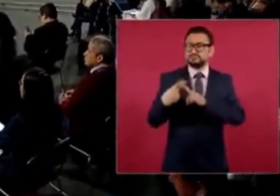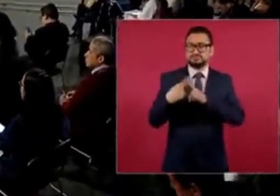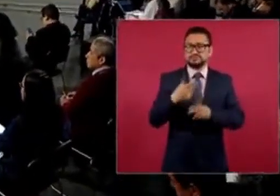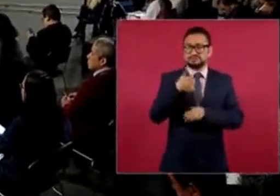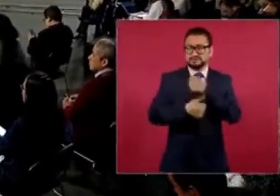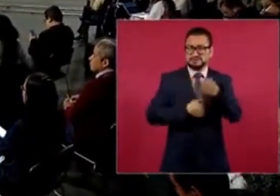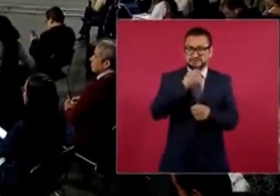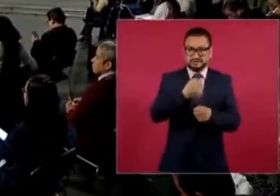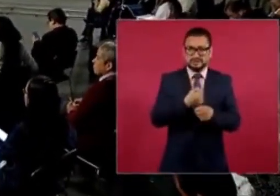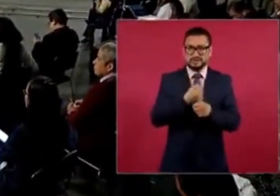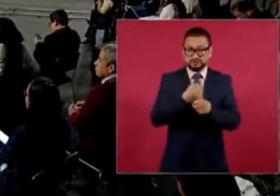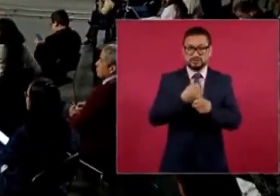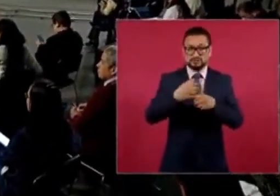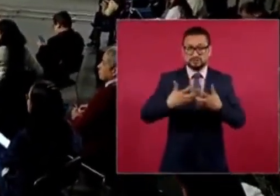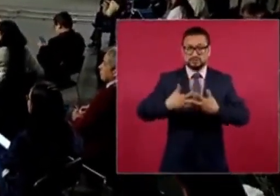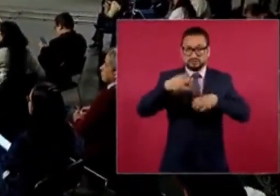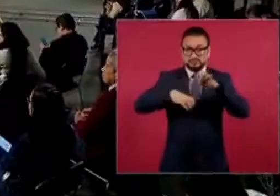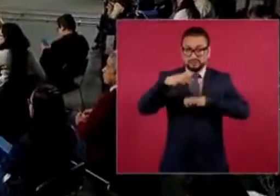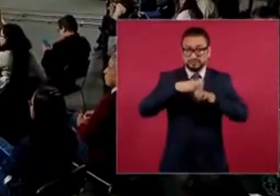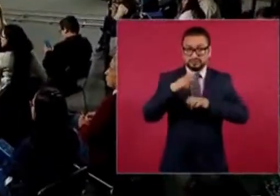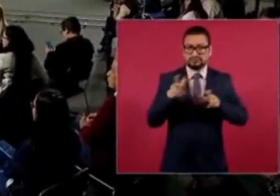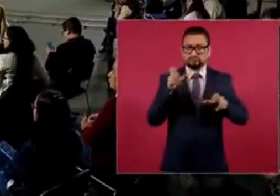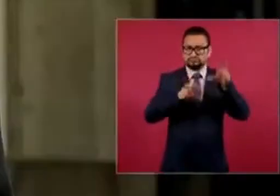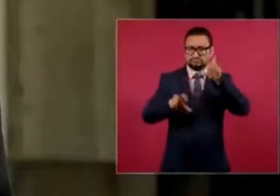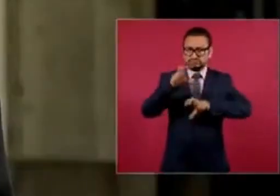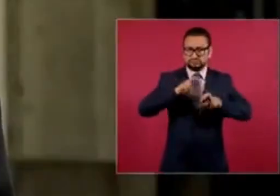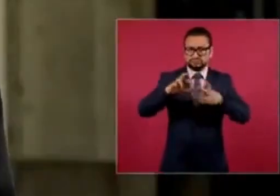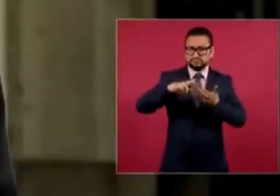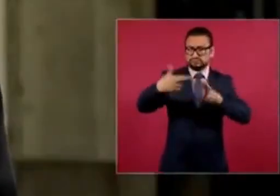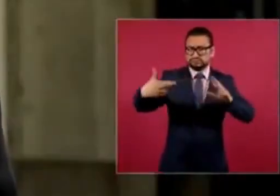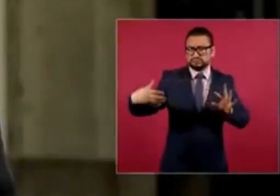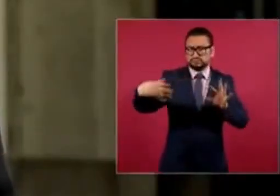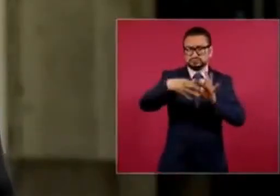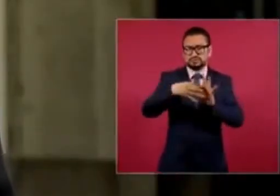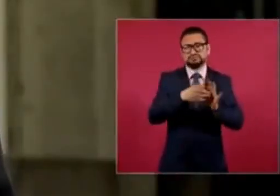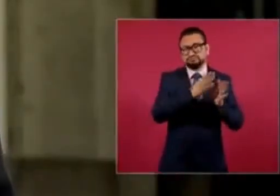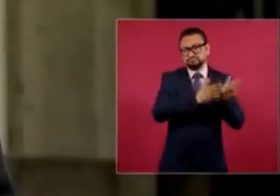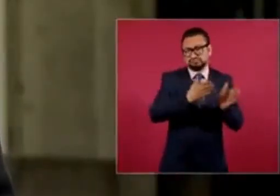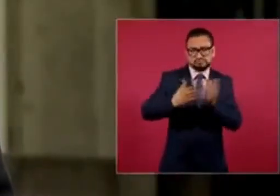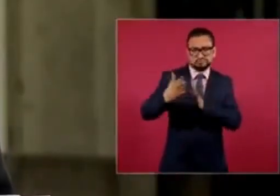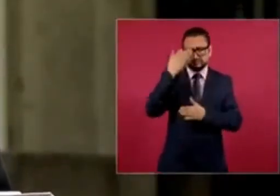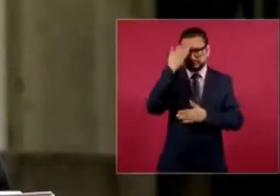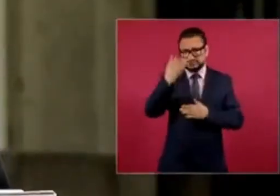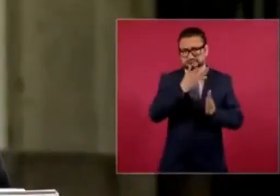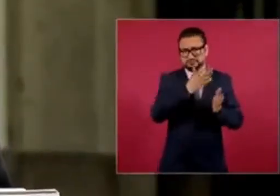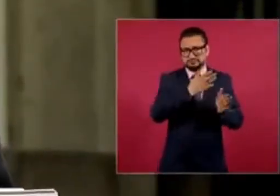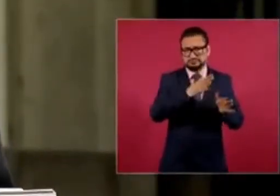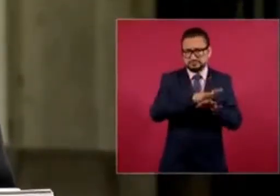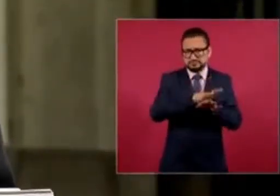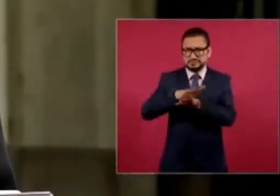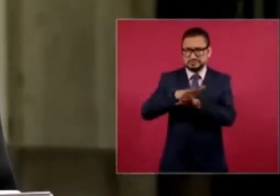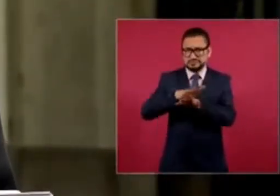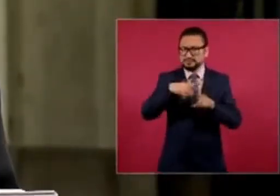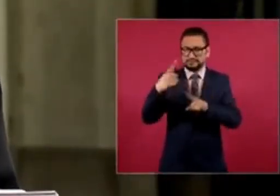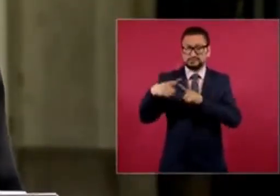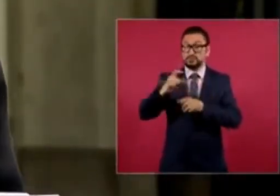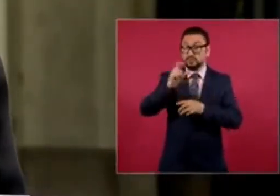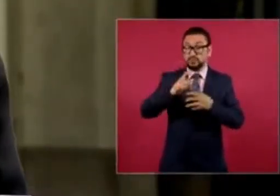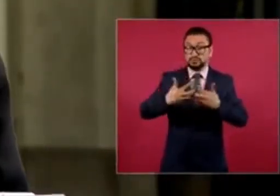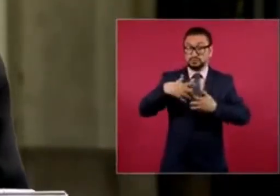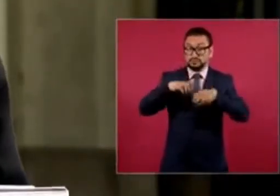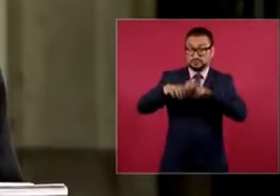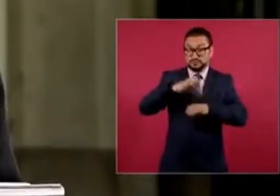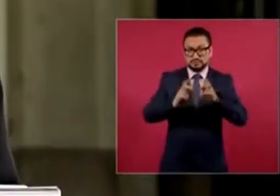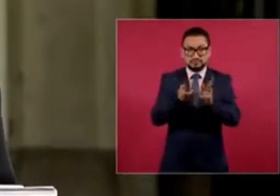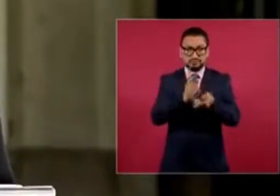relación con el sector privado en cuanto a la inversión pública ha atravesado diferentes fases y desde sus conversaciones con empresas individualmente,